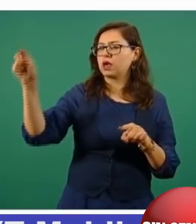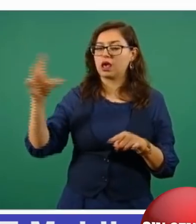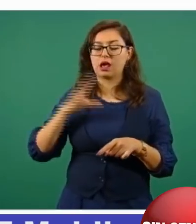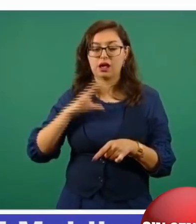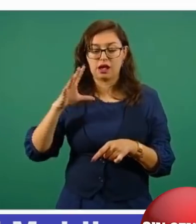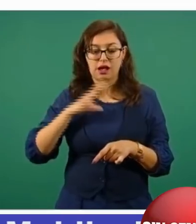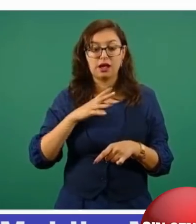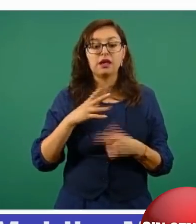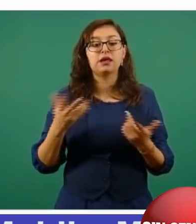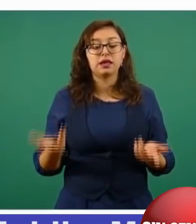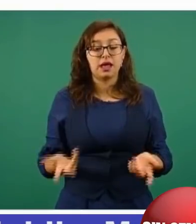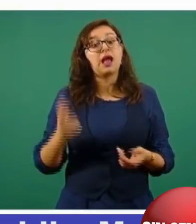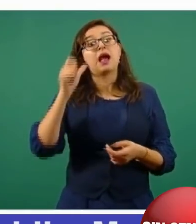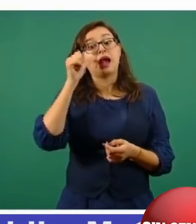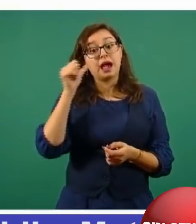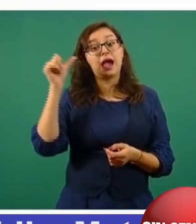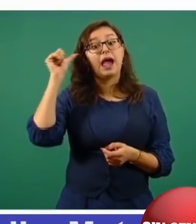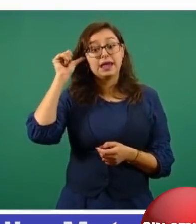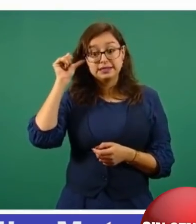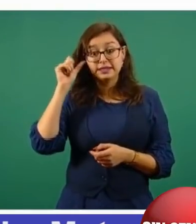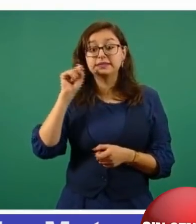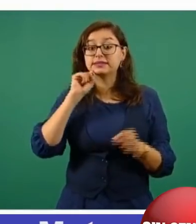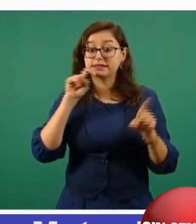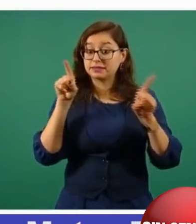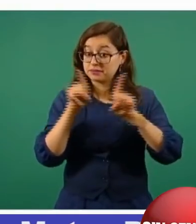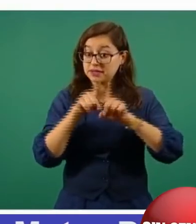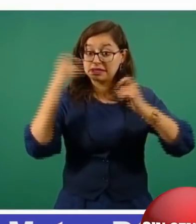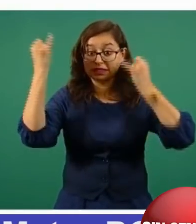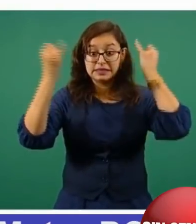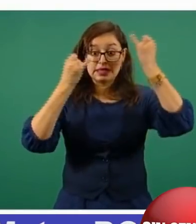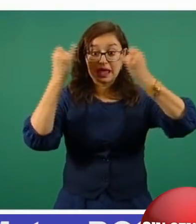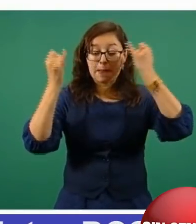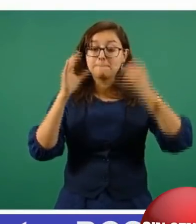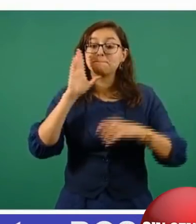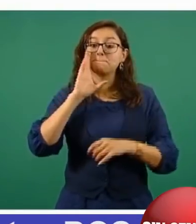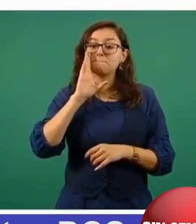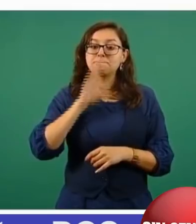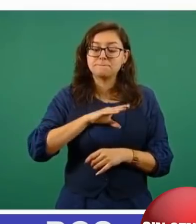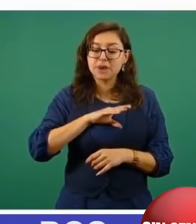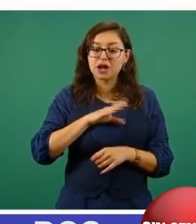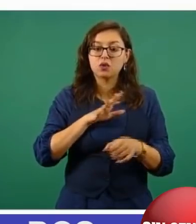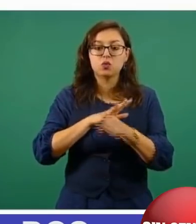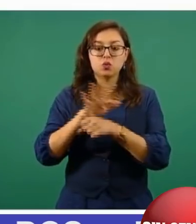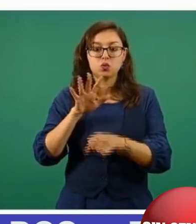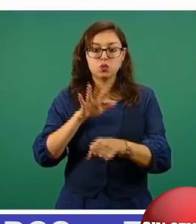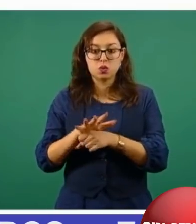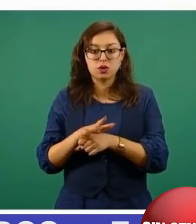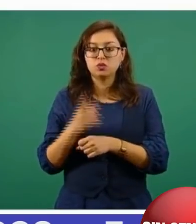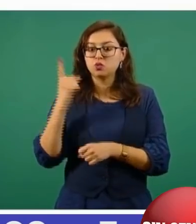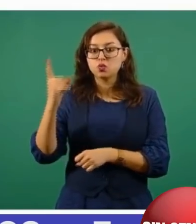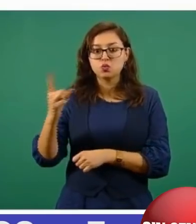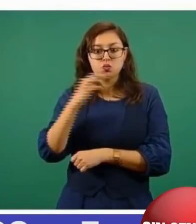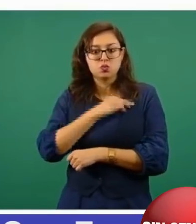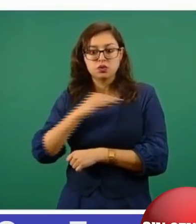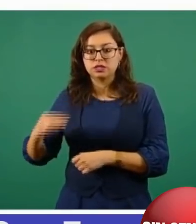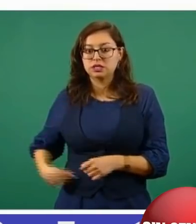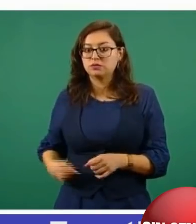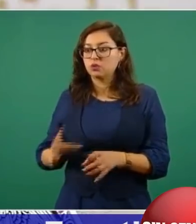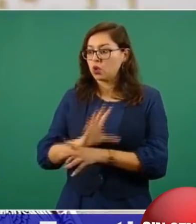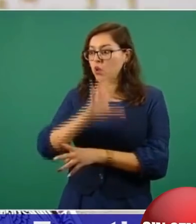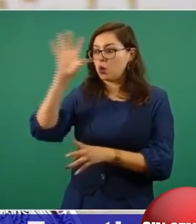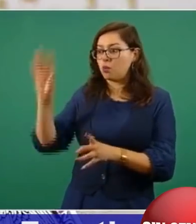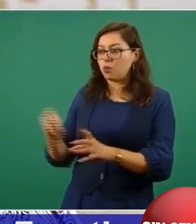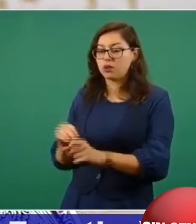Y aquí explico, ayer también había la idea, ¿por qué se vacuna completamente una zona o un municipio? Porque en